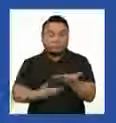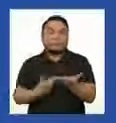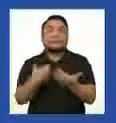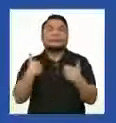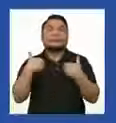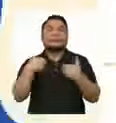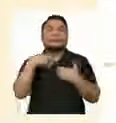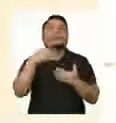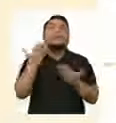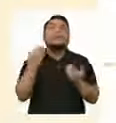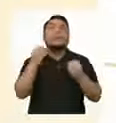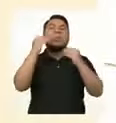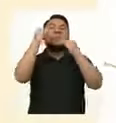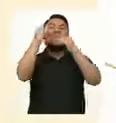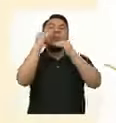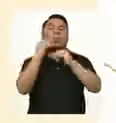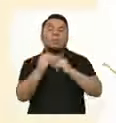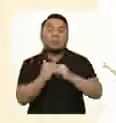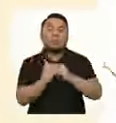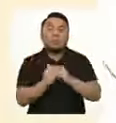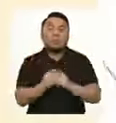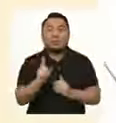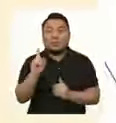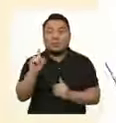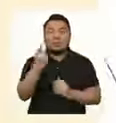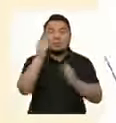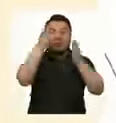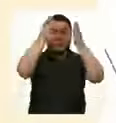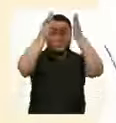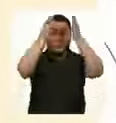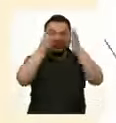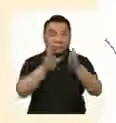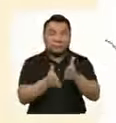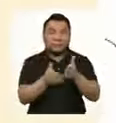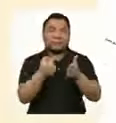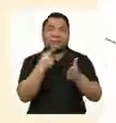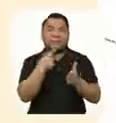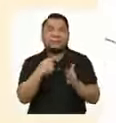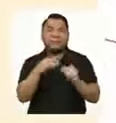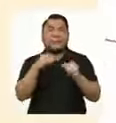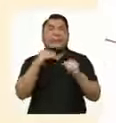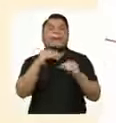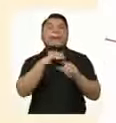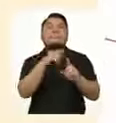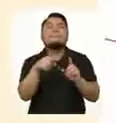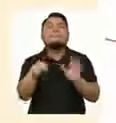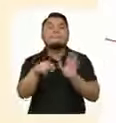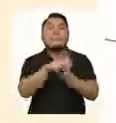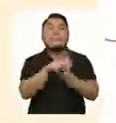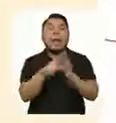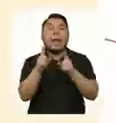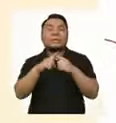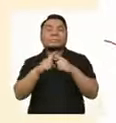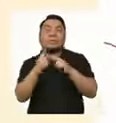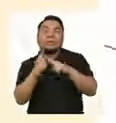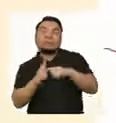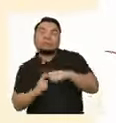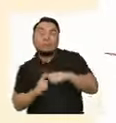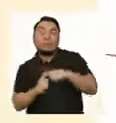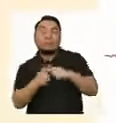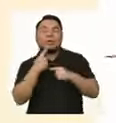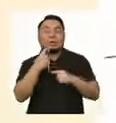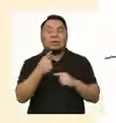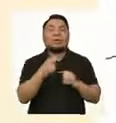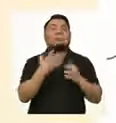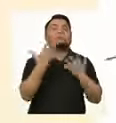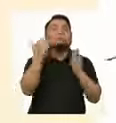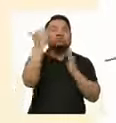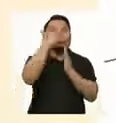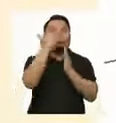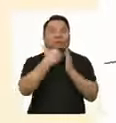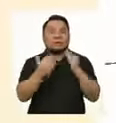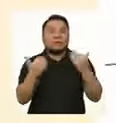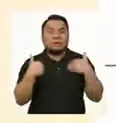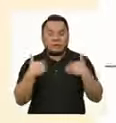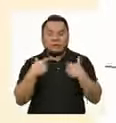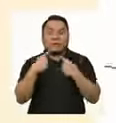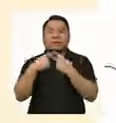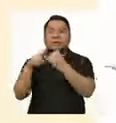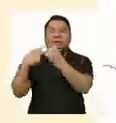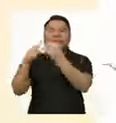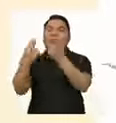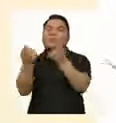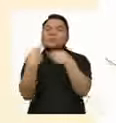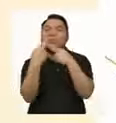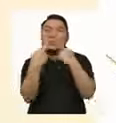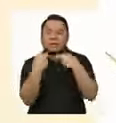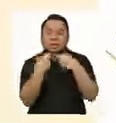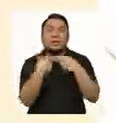estructura. En la primera columna se ordenaba de menor a mayor las diferentes categorías o valores que tiene la variable y